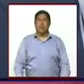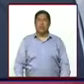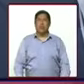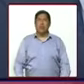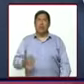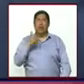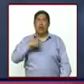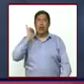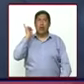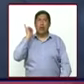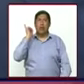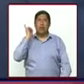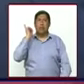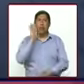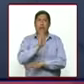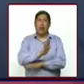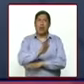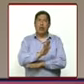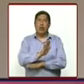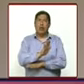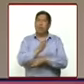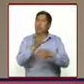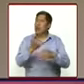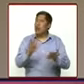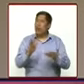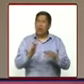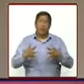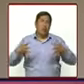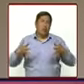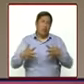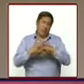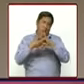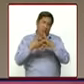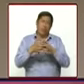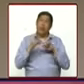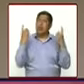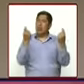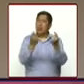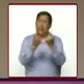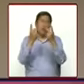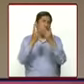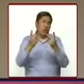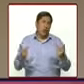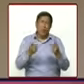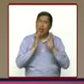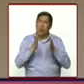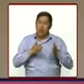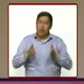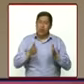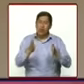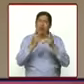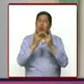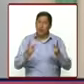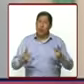El día de ayer, en horas de la tarde, se ha registrado el primer punto de bloqueo en el departamento de Potosí. Estamos hablando de la carretera Potosí-Oruro, en